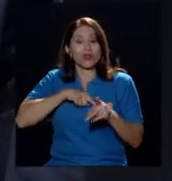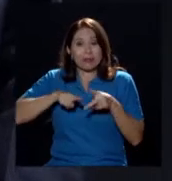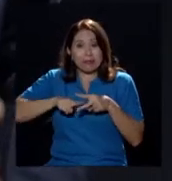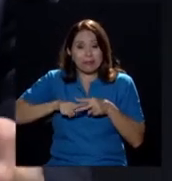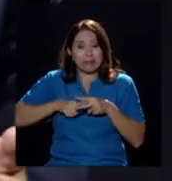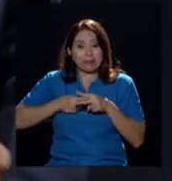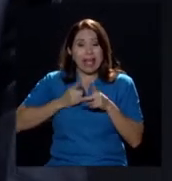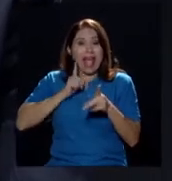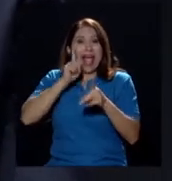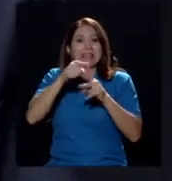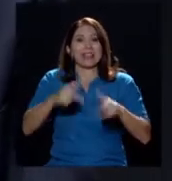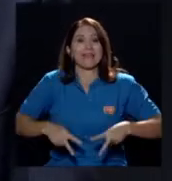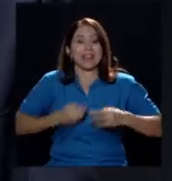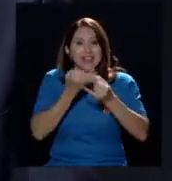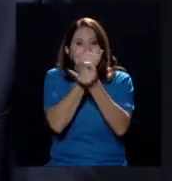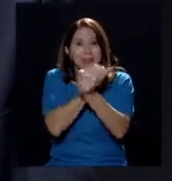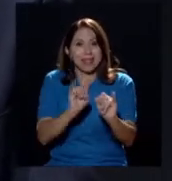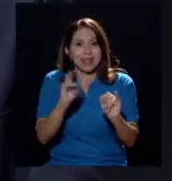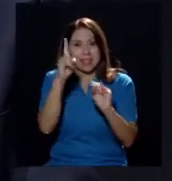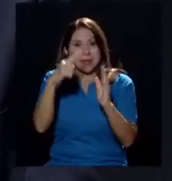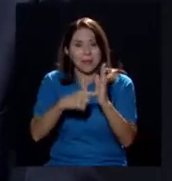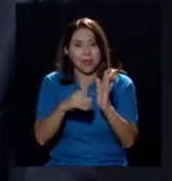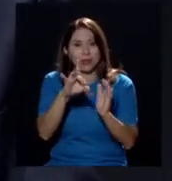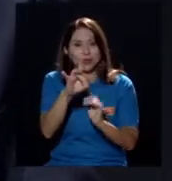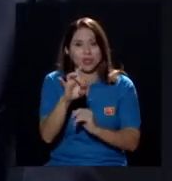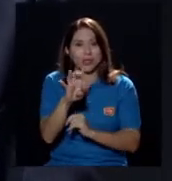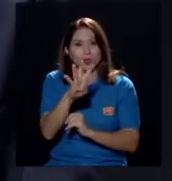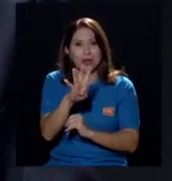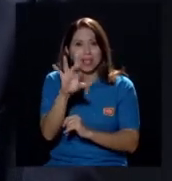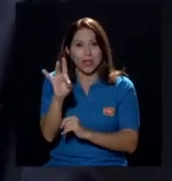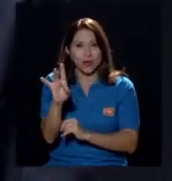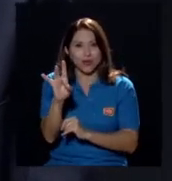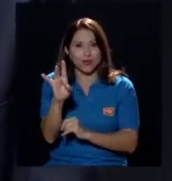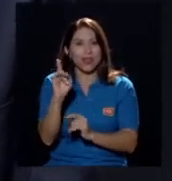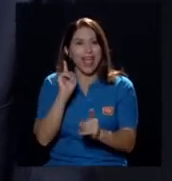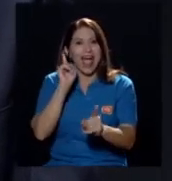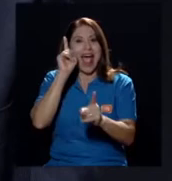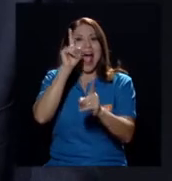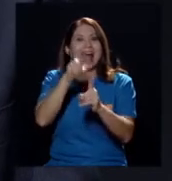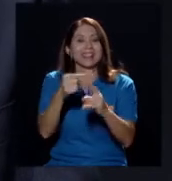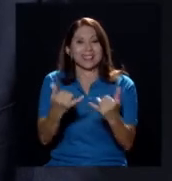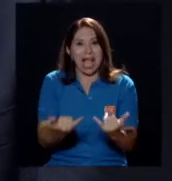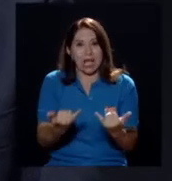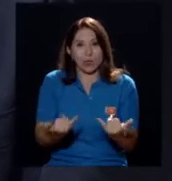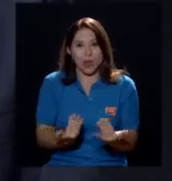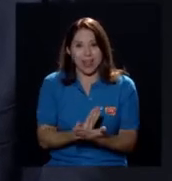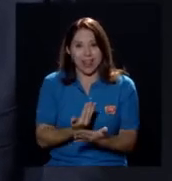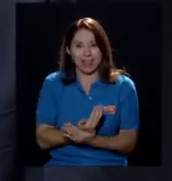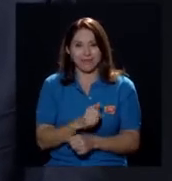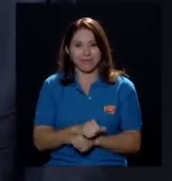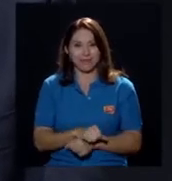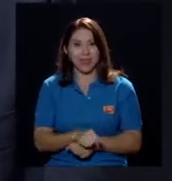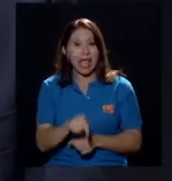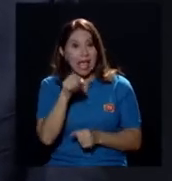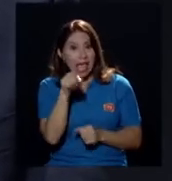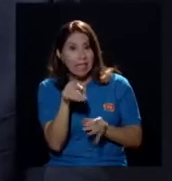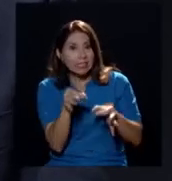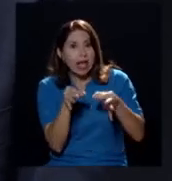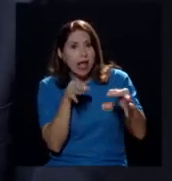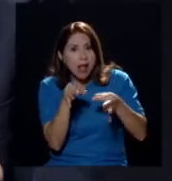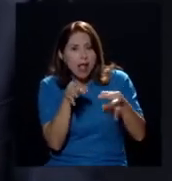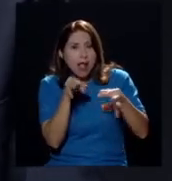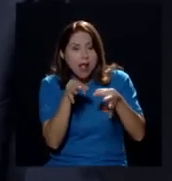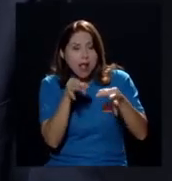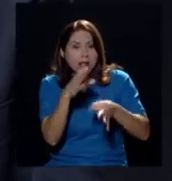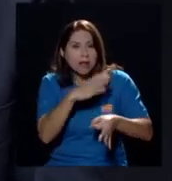en 1848 hasta la actualidad esa caracterización me llevo a